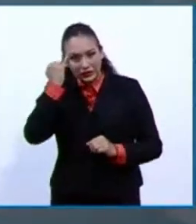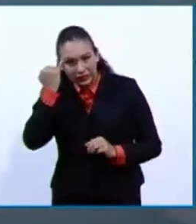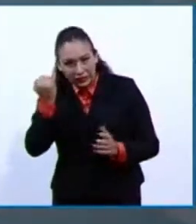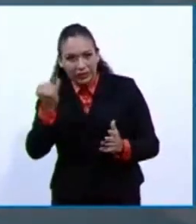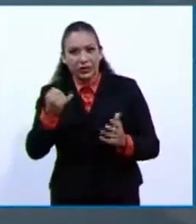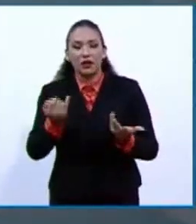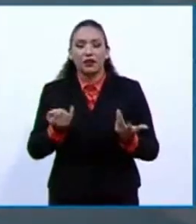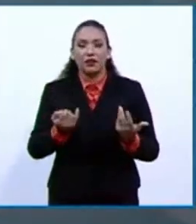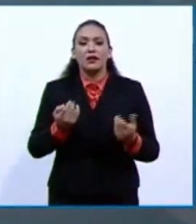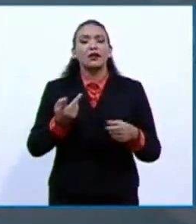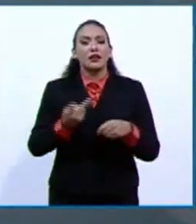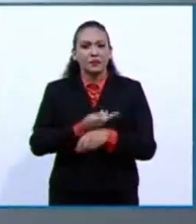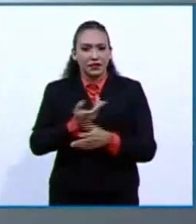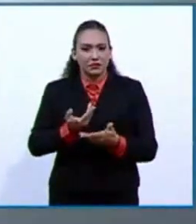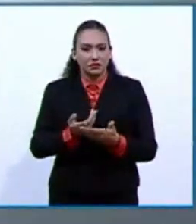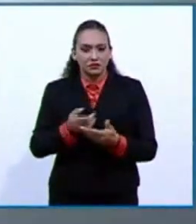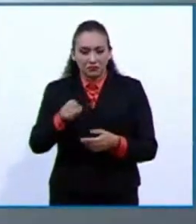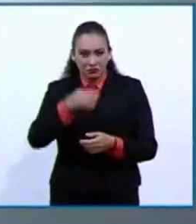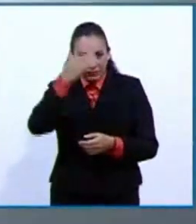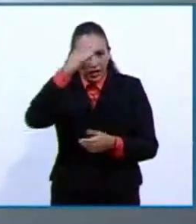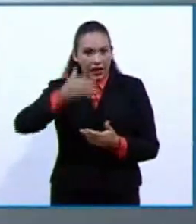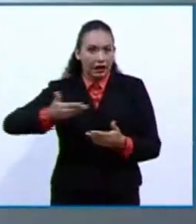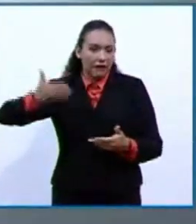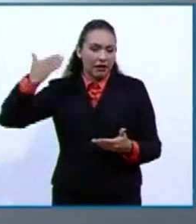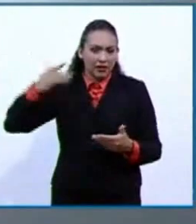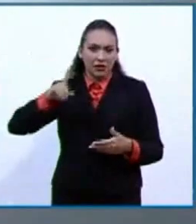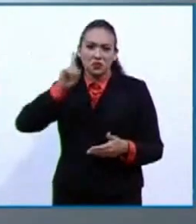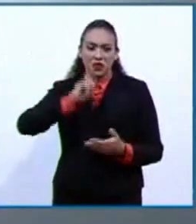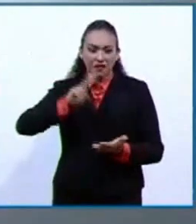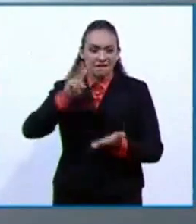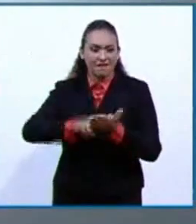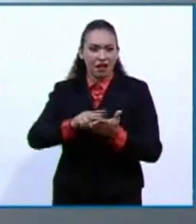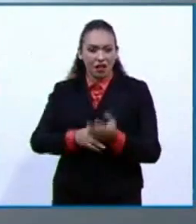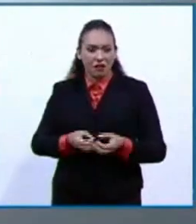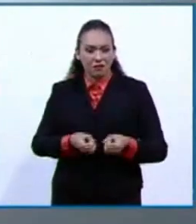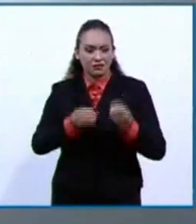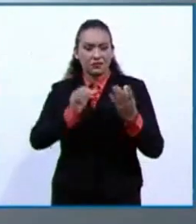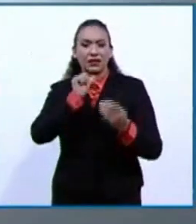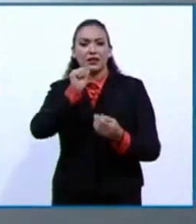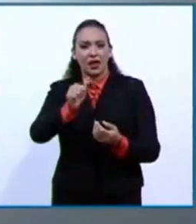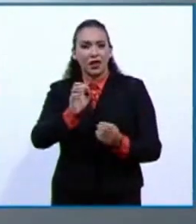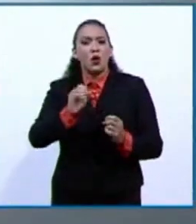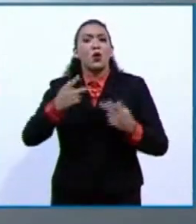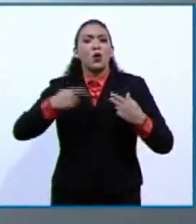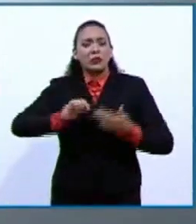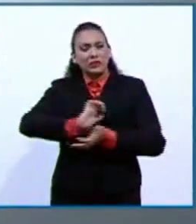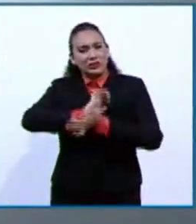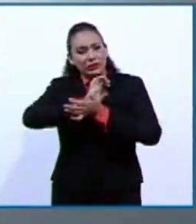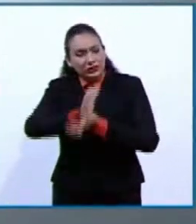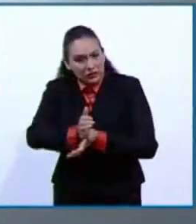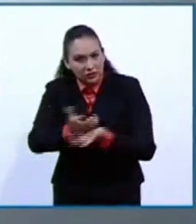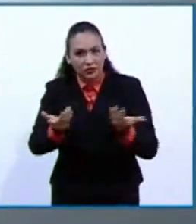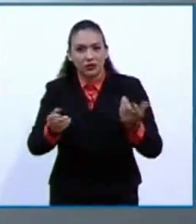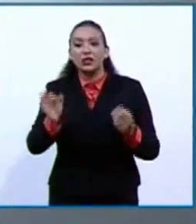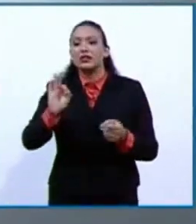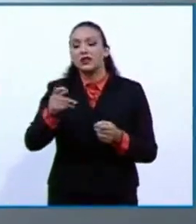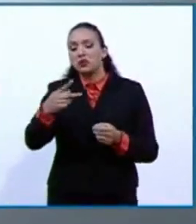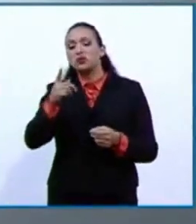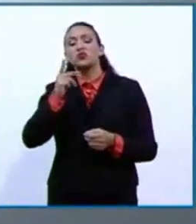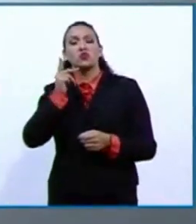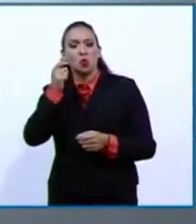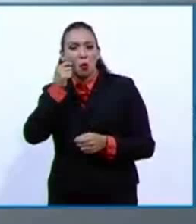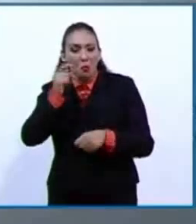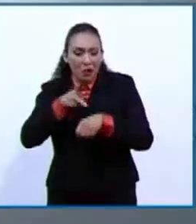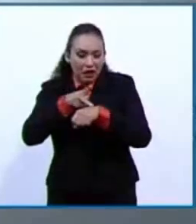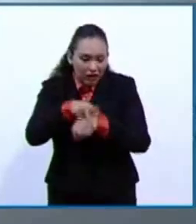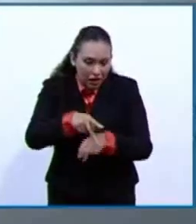Históricamente han habido asimetrías. Entonces, tú lo analizas con personas que han sido discriminadas por condición racial, por